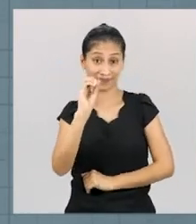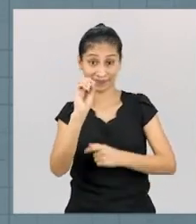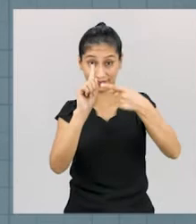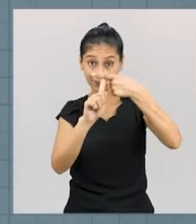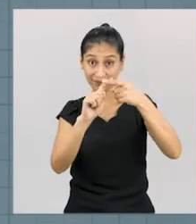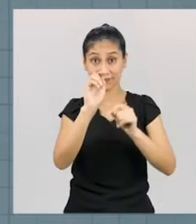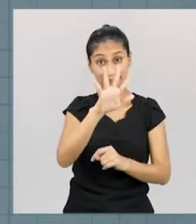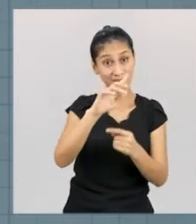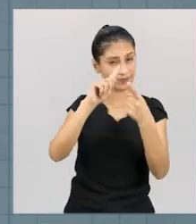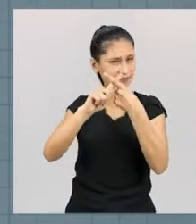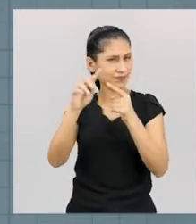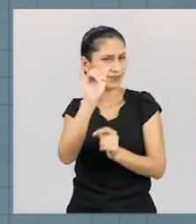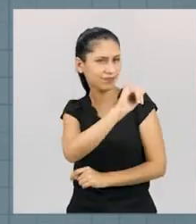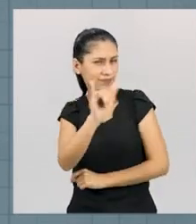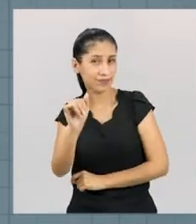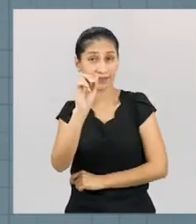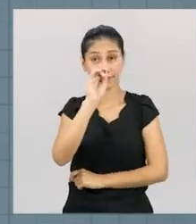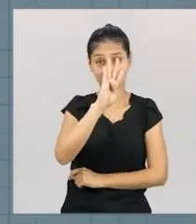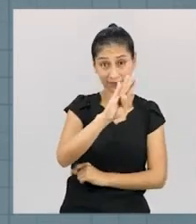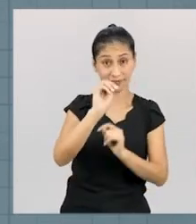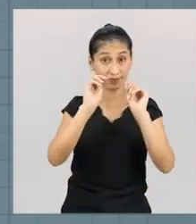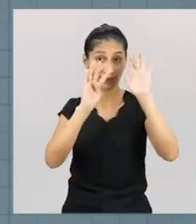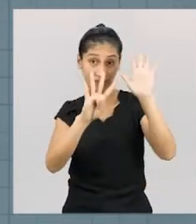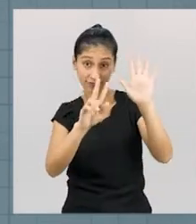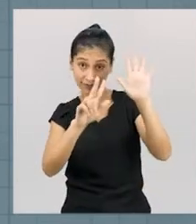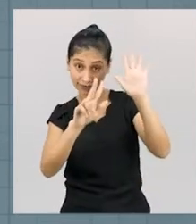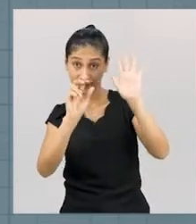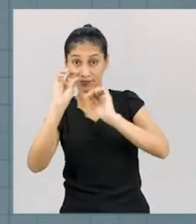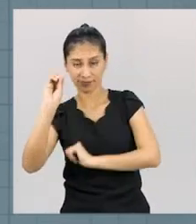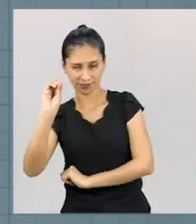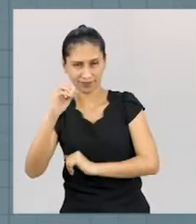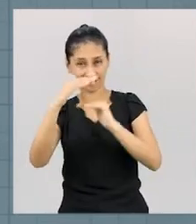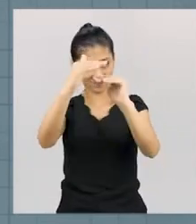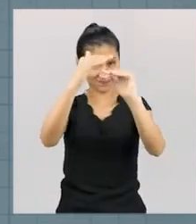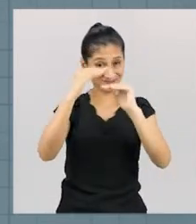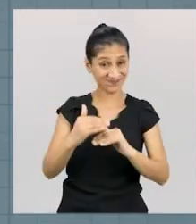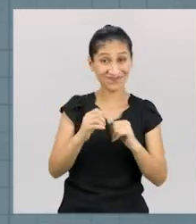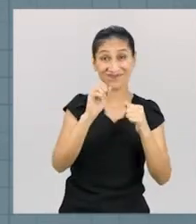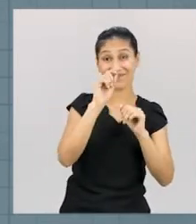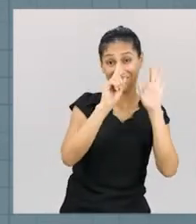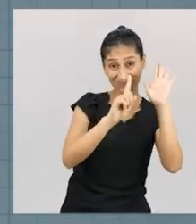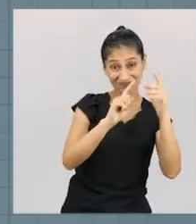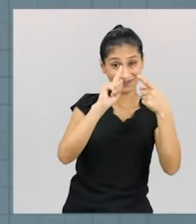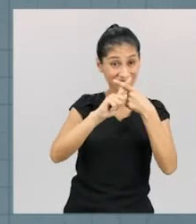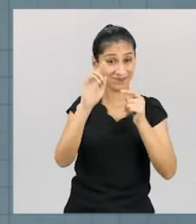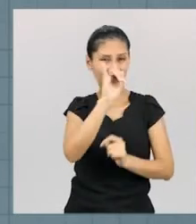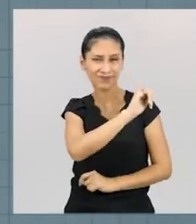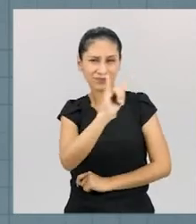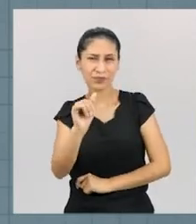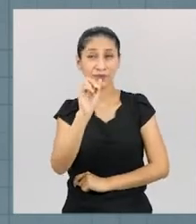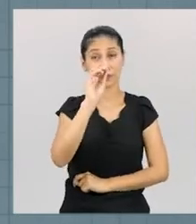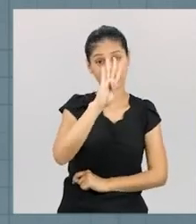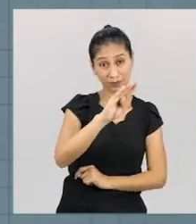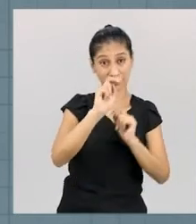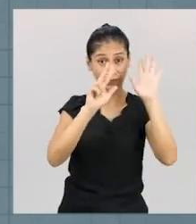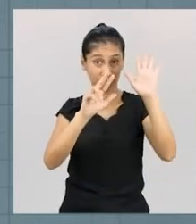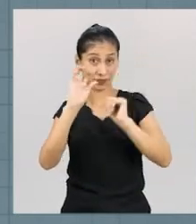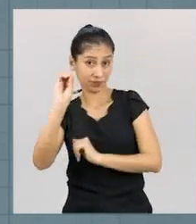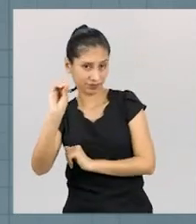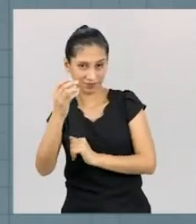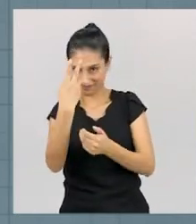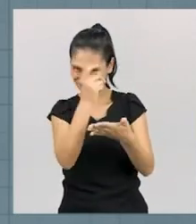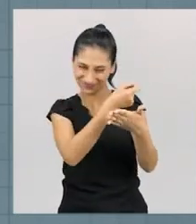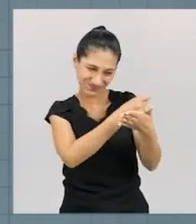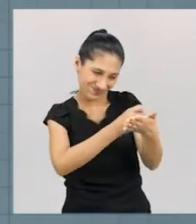150 más 5x es igual a 480. Y 6x igual a 480.